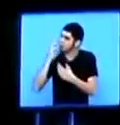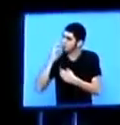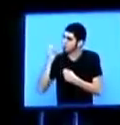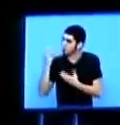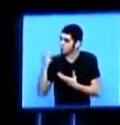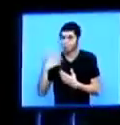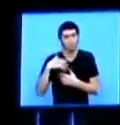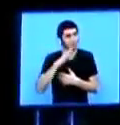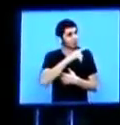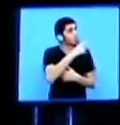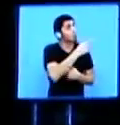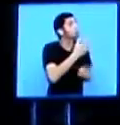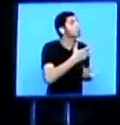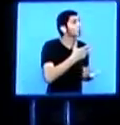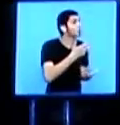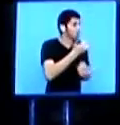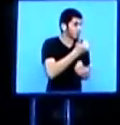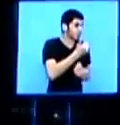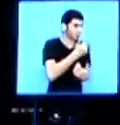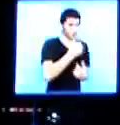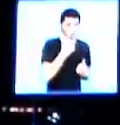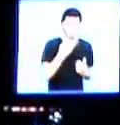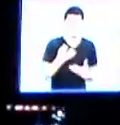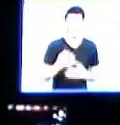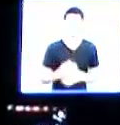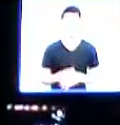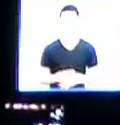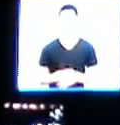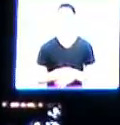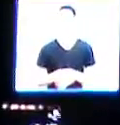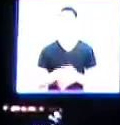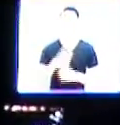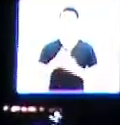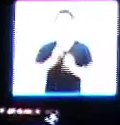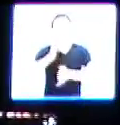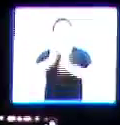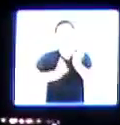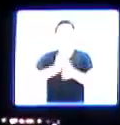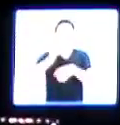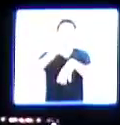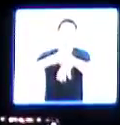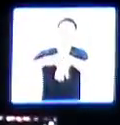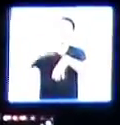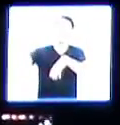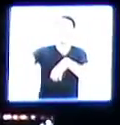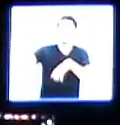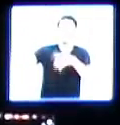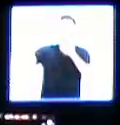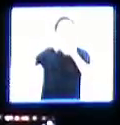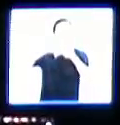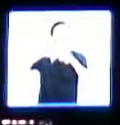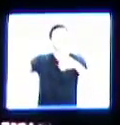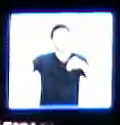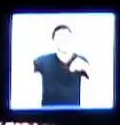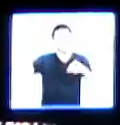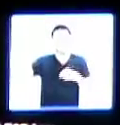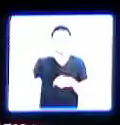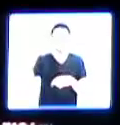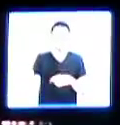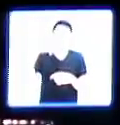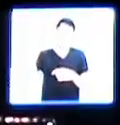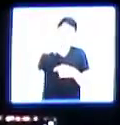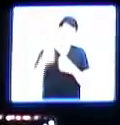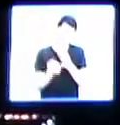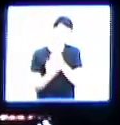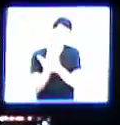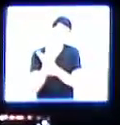bien. Bueno, aquí estamos. Les contamos los horarios de salida y puesta del sol y de la luna en esta